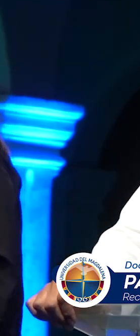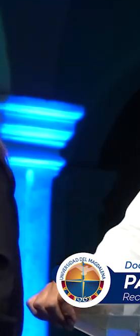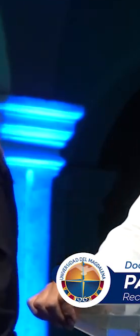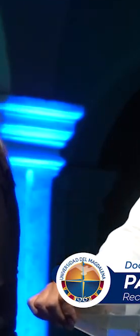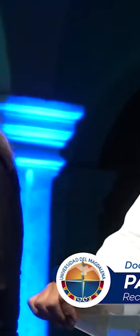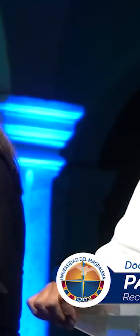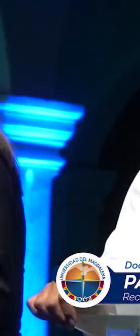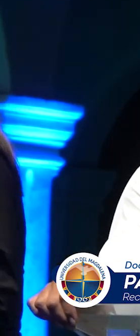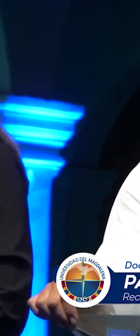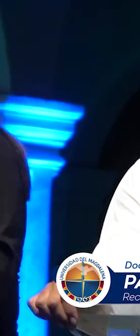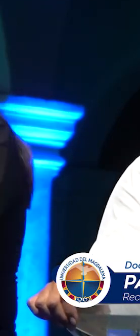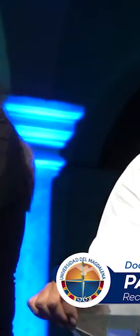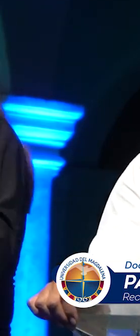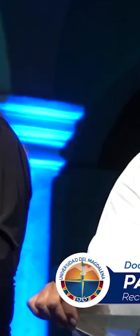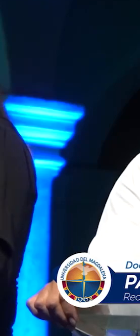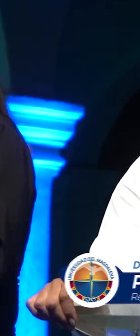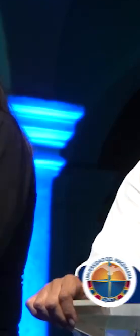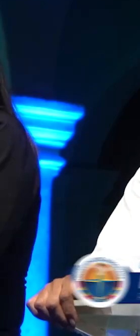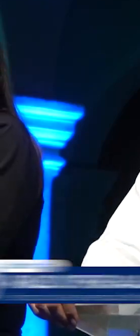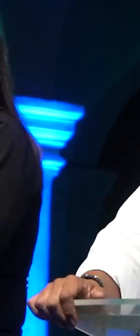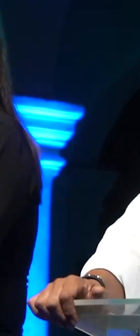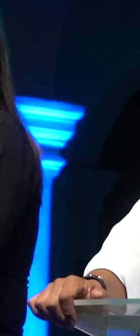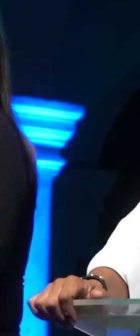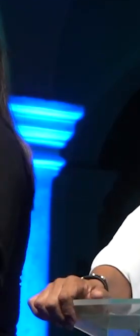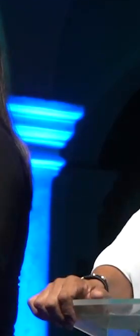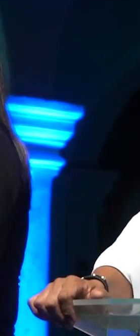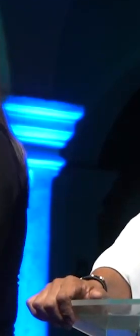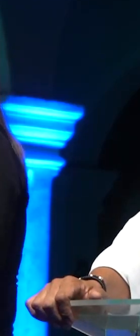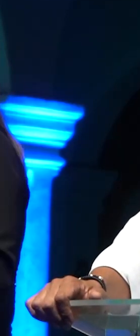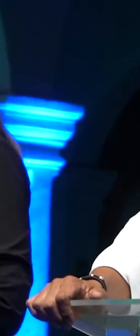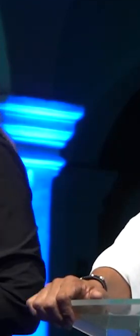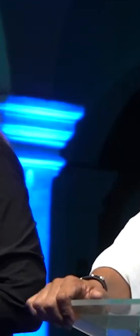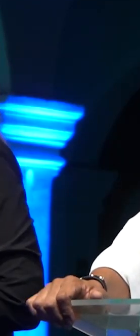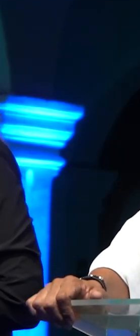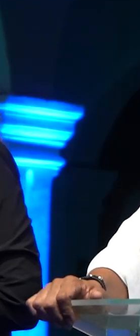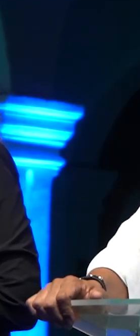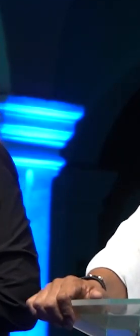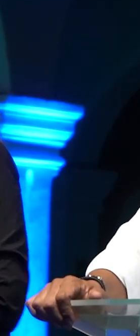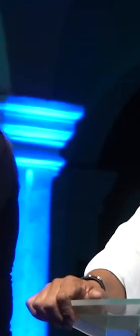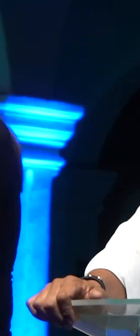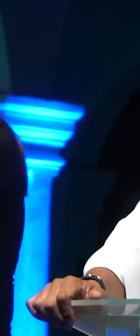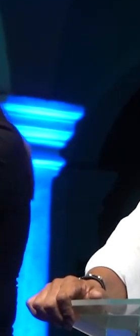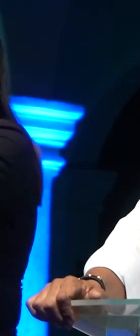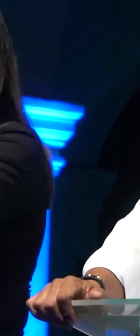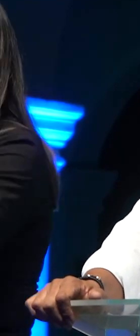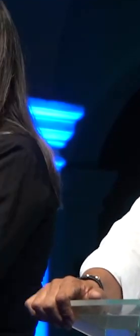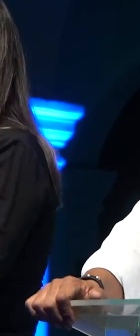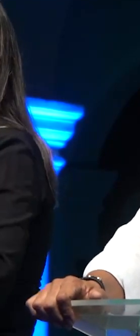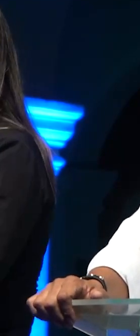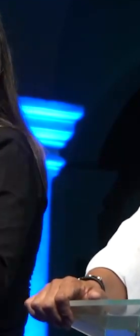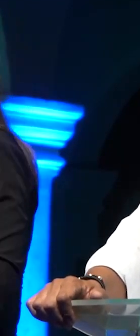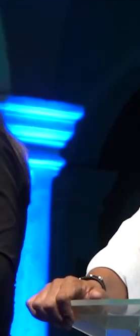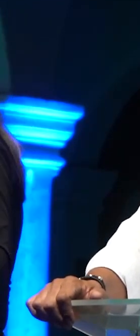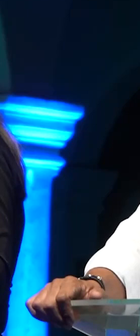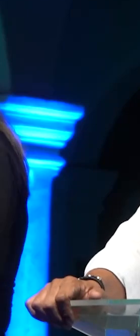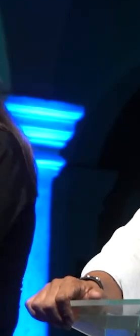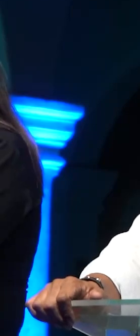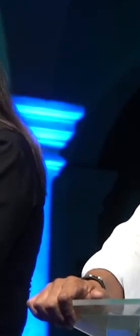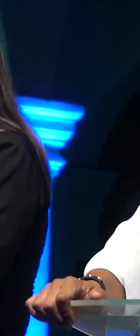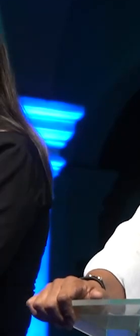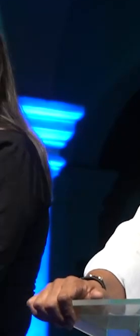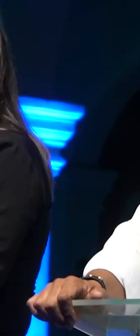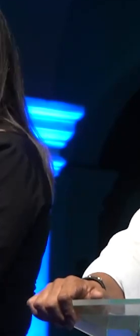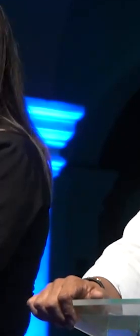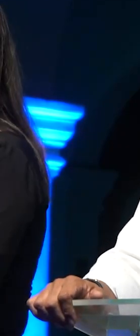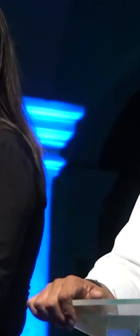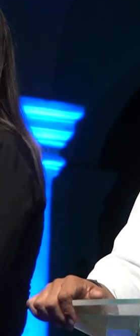que no sabe leer, no sabe escribir. Y nosotros validamos eso a través de títulos con la frustración que conlleva luego si no nos damos cuenta que eso no